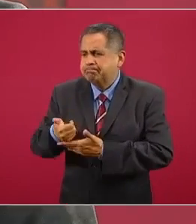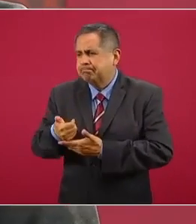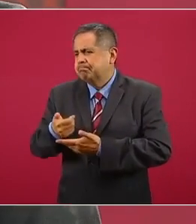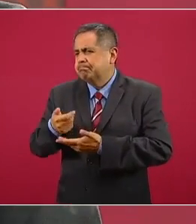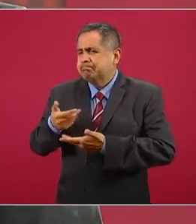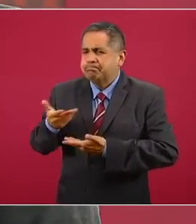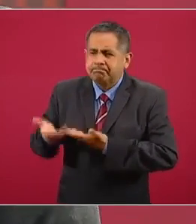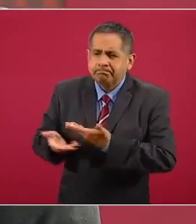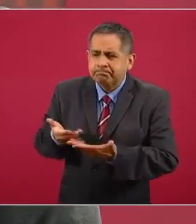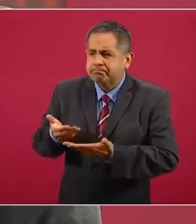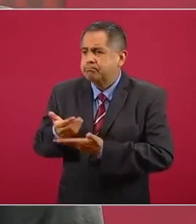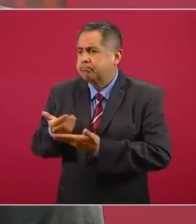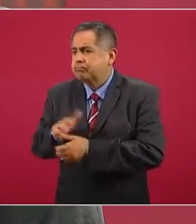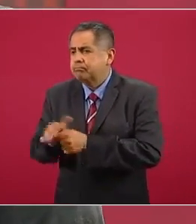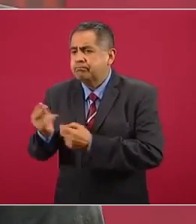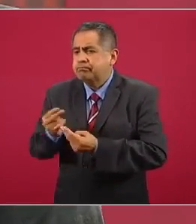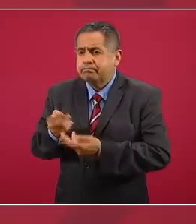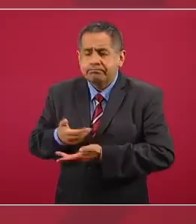No es lo mismo, ¿no?